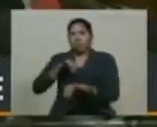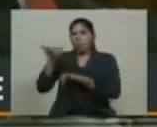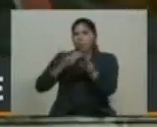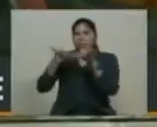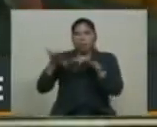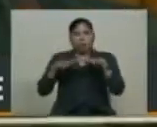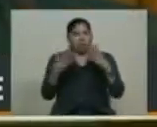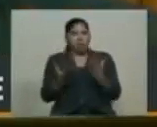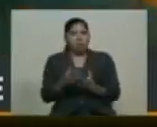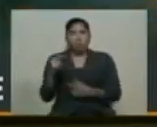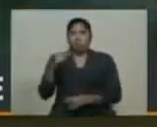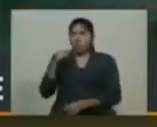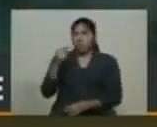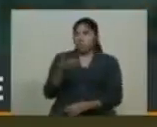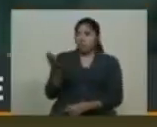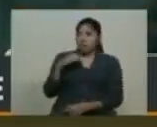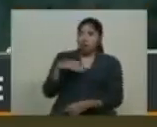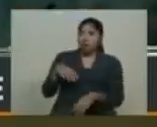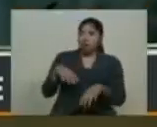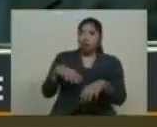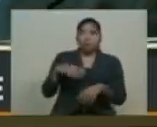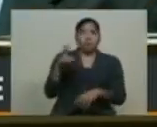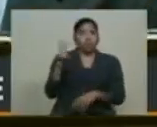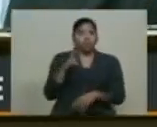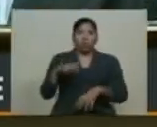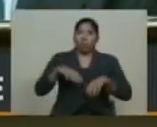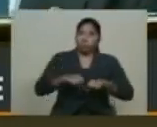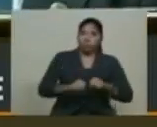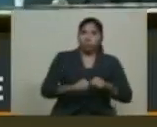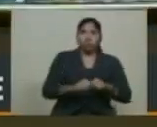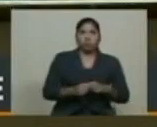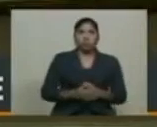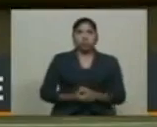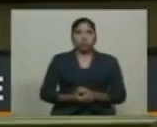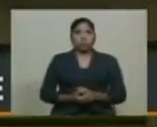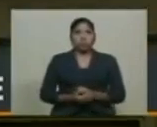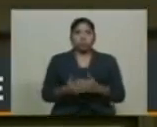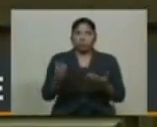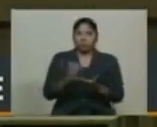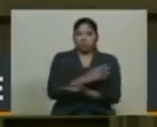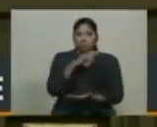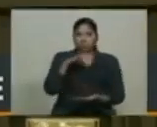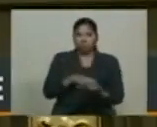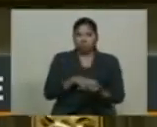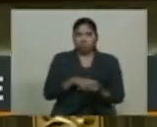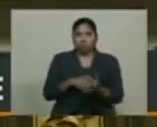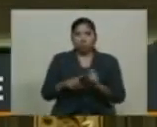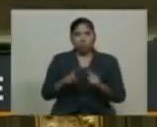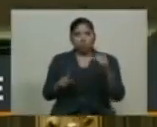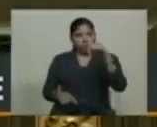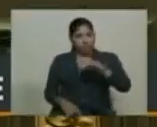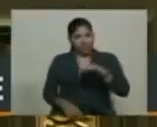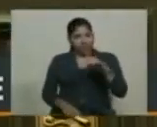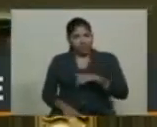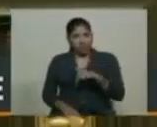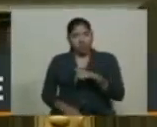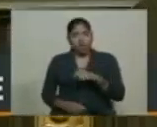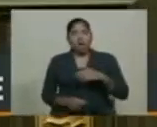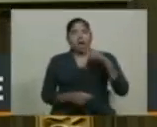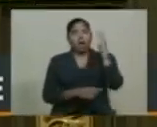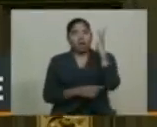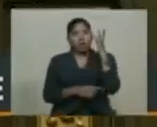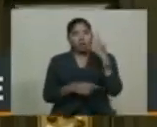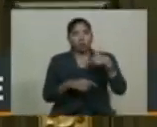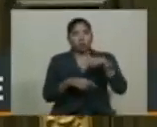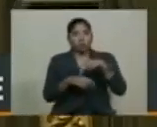mundo con ese ominoso ruego. Desde esta soberana Asamblea Nacional Constituyente, y